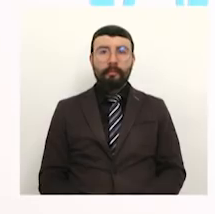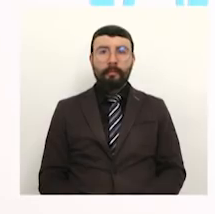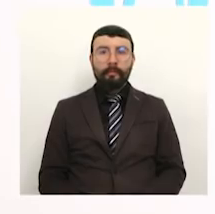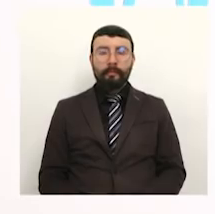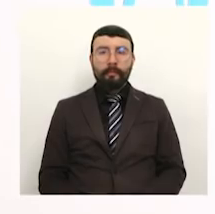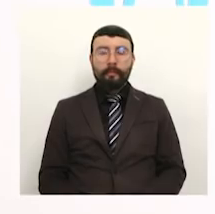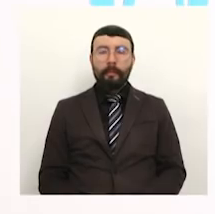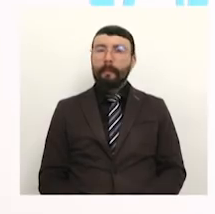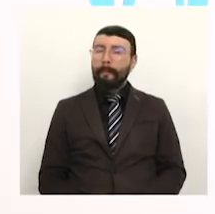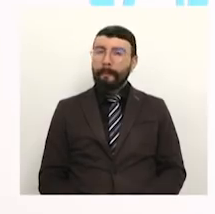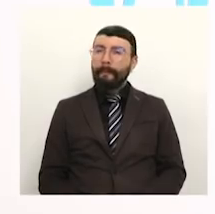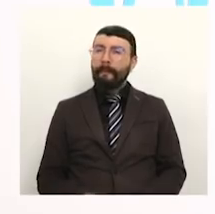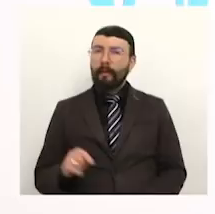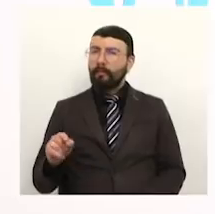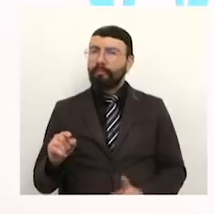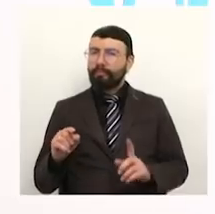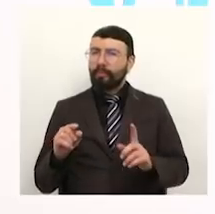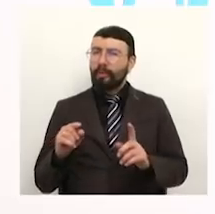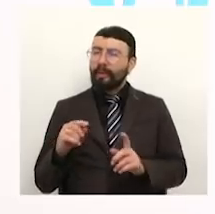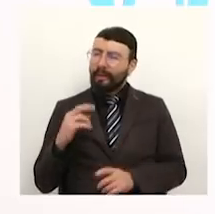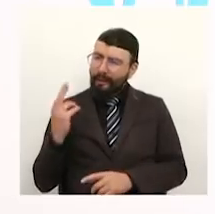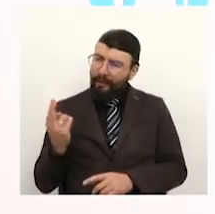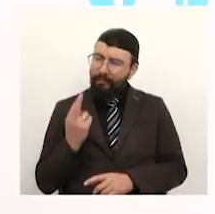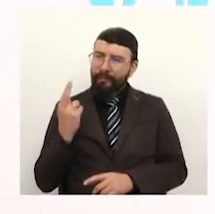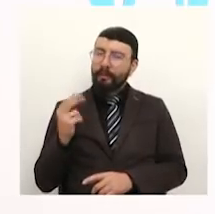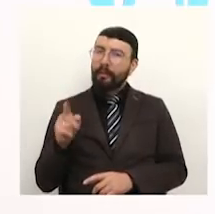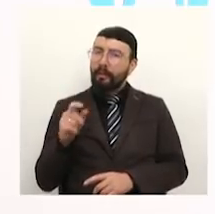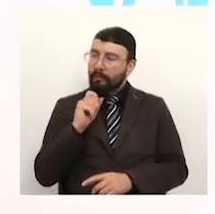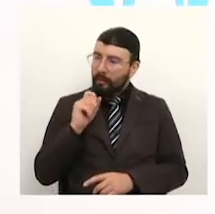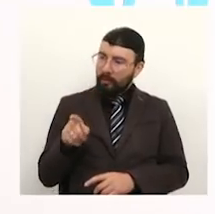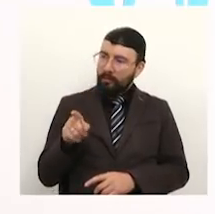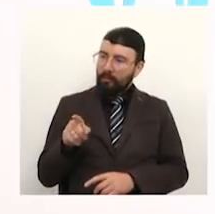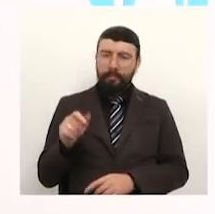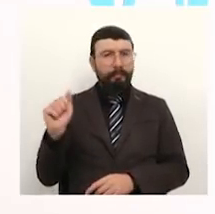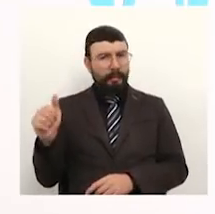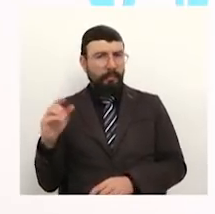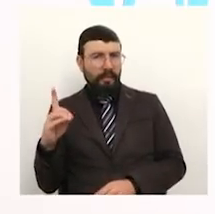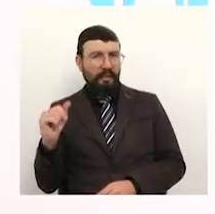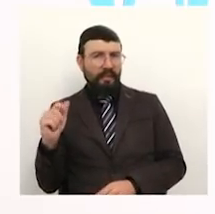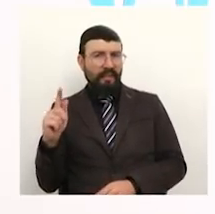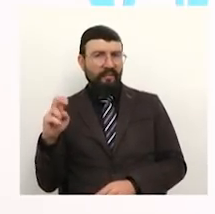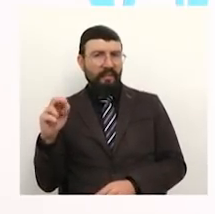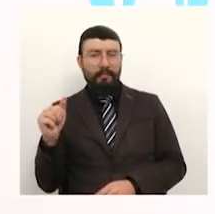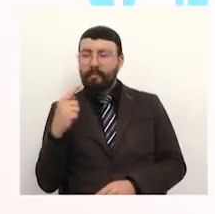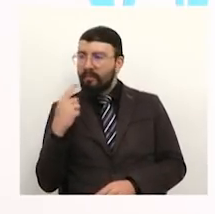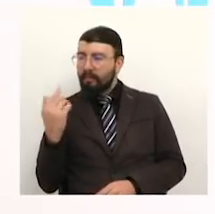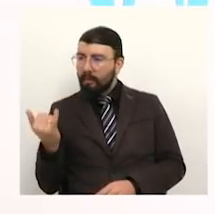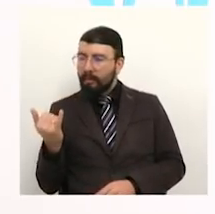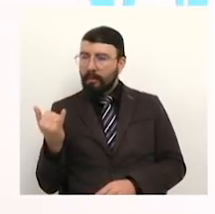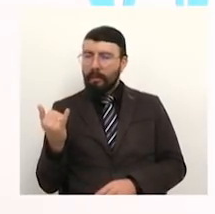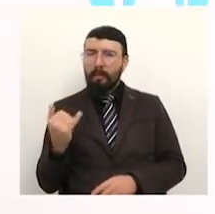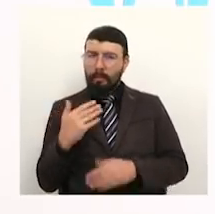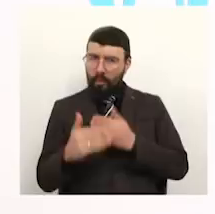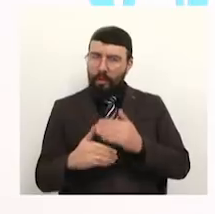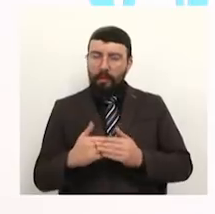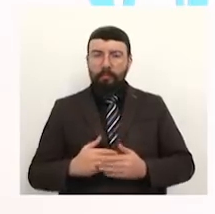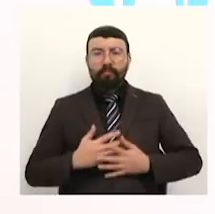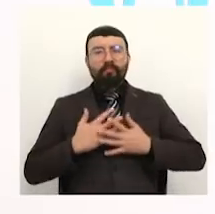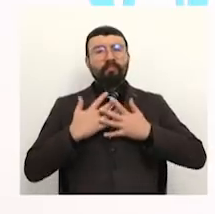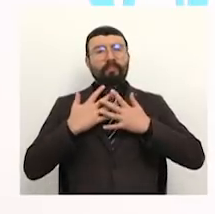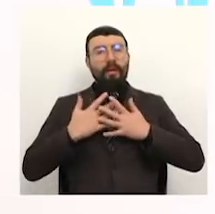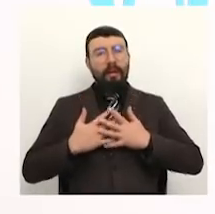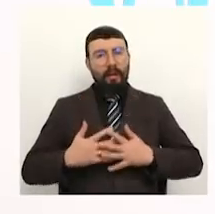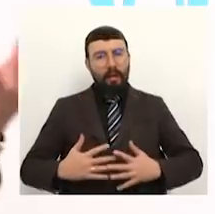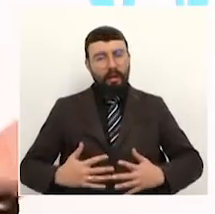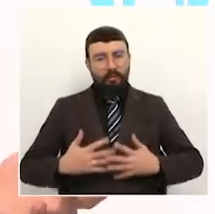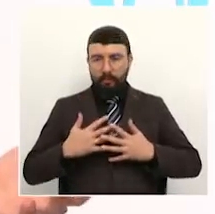y entre retomemos esa inquietud que muchos dicen pero si la doctora da una está hablando del proceso respiratorio porque nos vamos a ir para el estómago